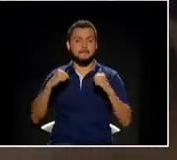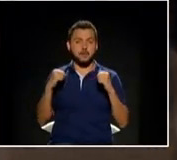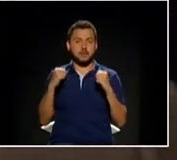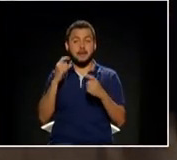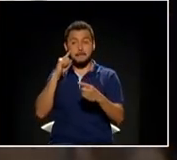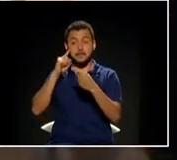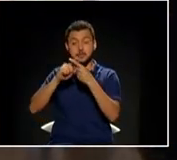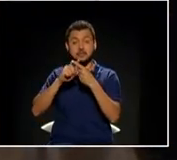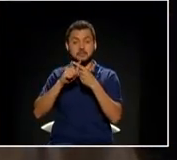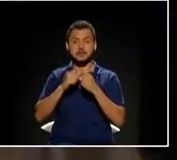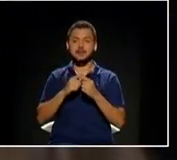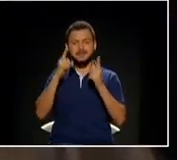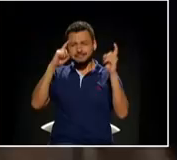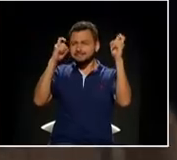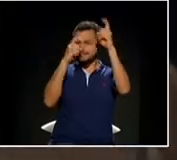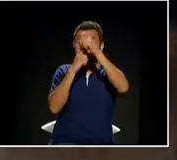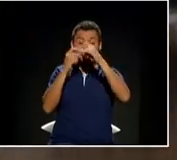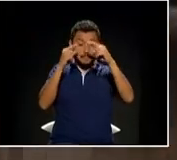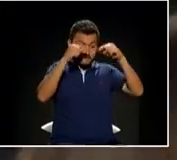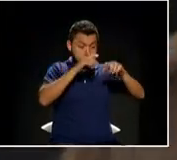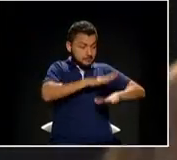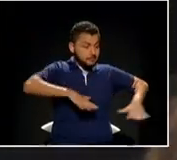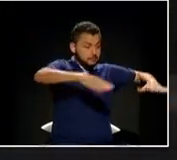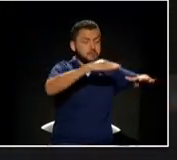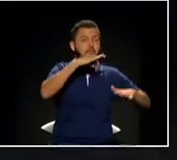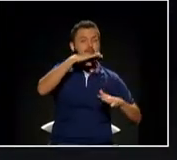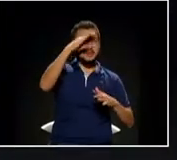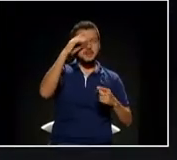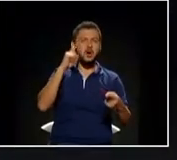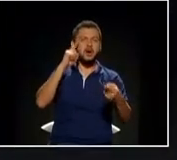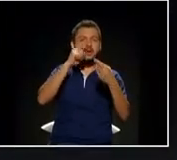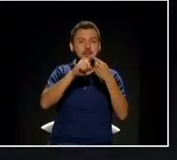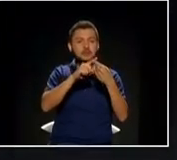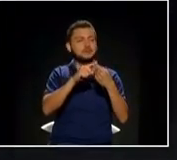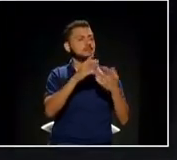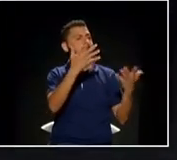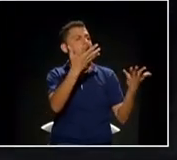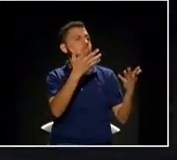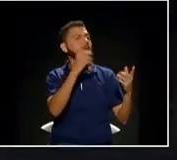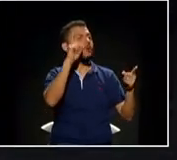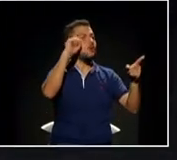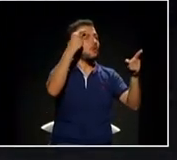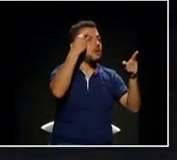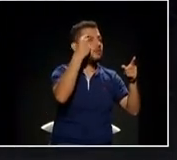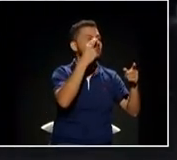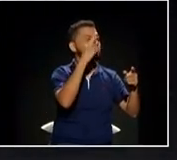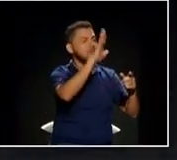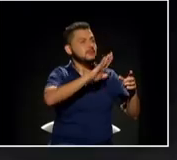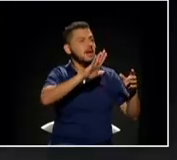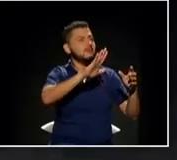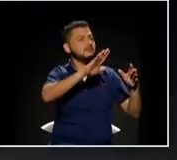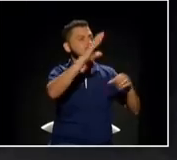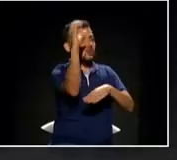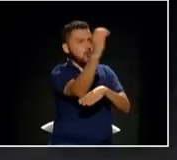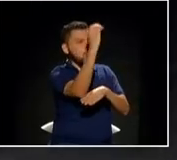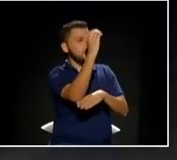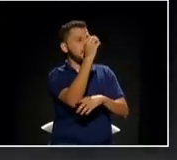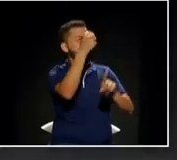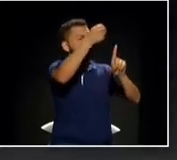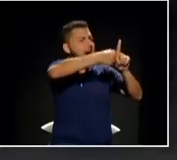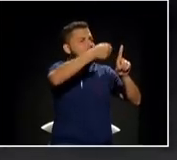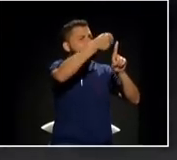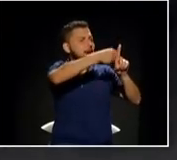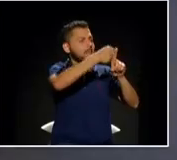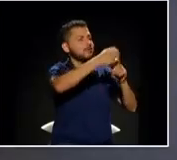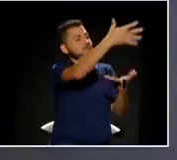a hacer lo mismo pero vamos a hacer mas medellín es una ciudad que no le ha tenido miedo a ejecutar esos grandes proyectos vale 3 millones de pesos el